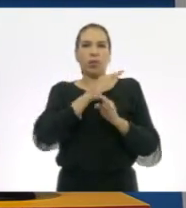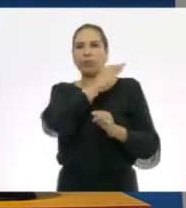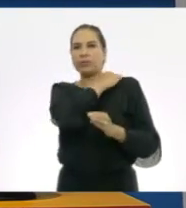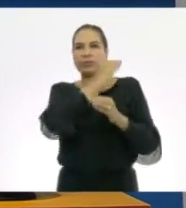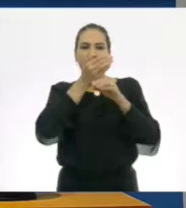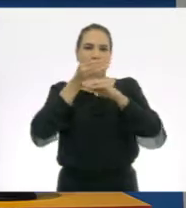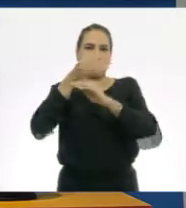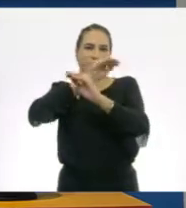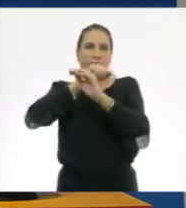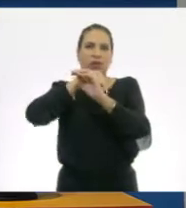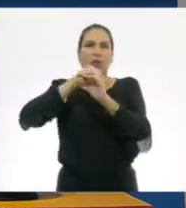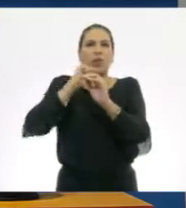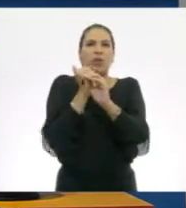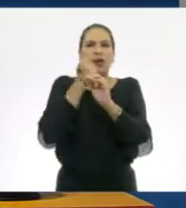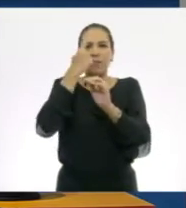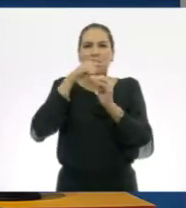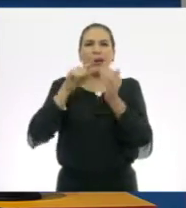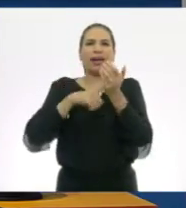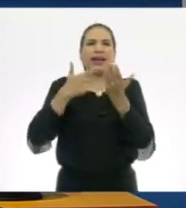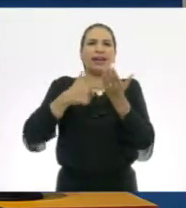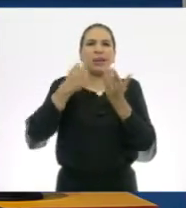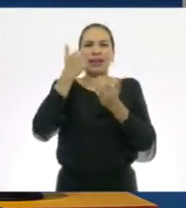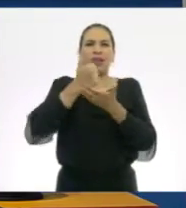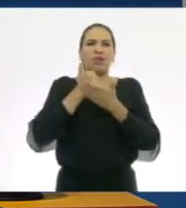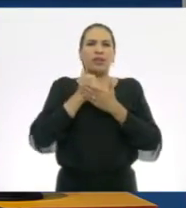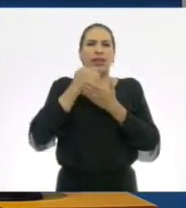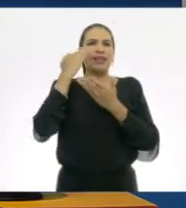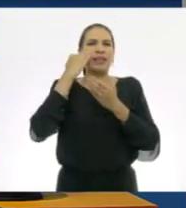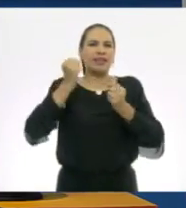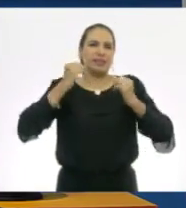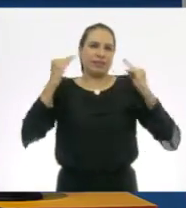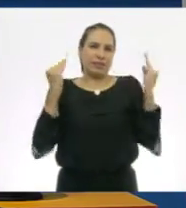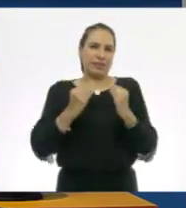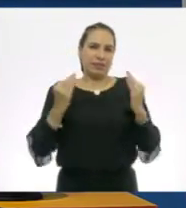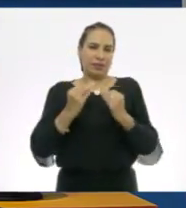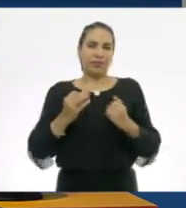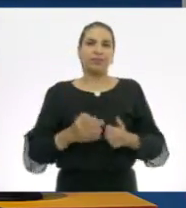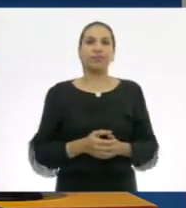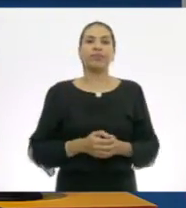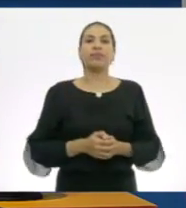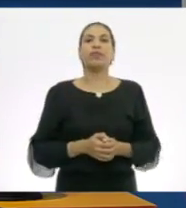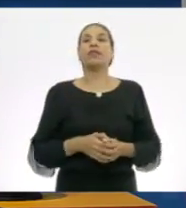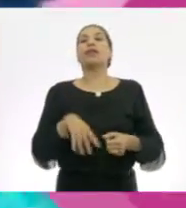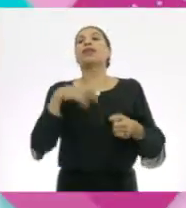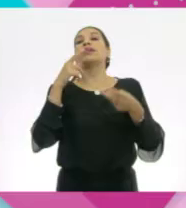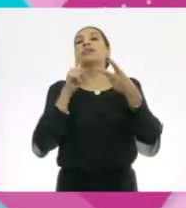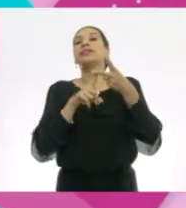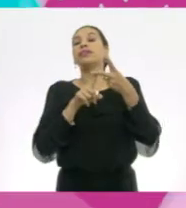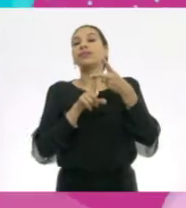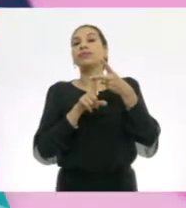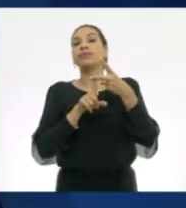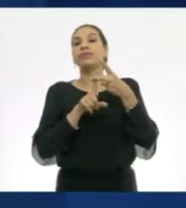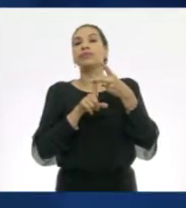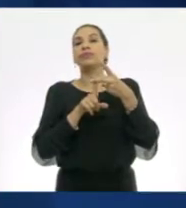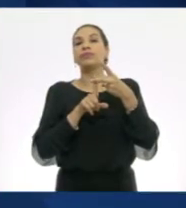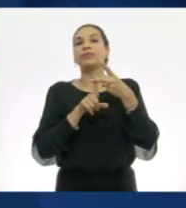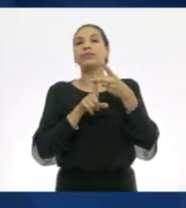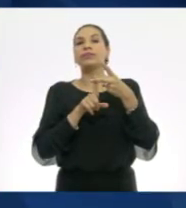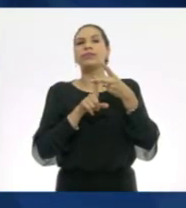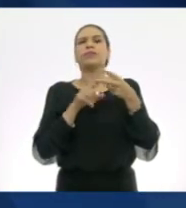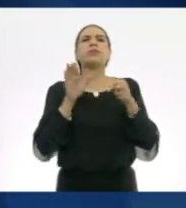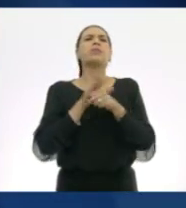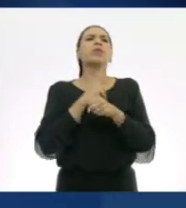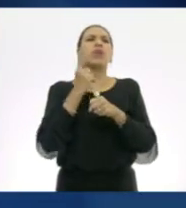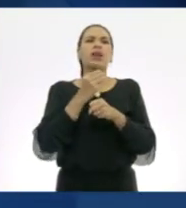permitía guardar grasa, que les ayudaba durante los climas fríos. La segunda pregunta es: ¿por